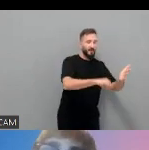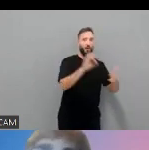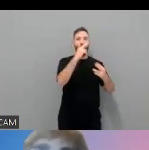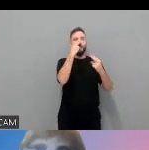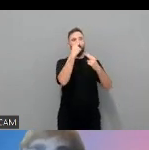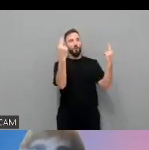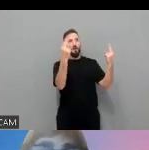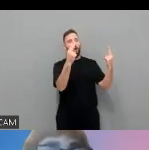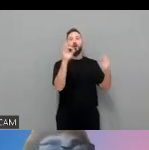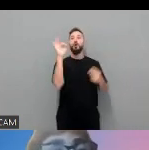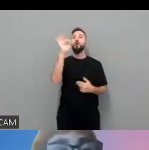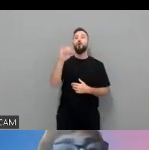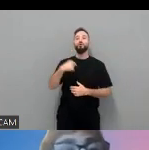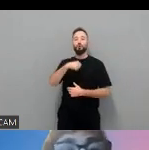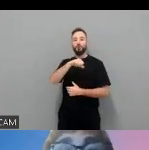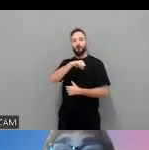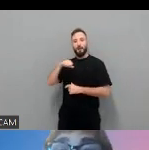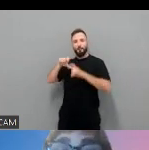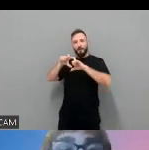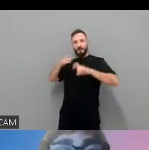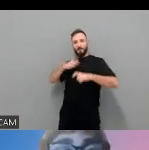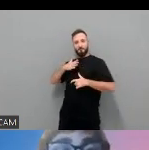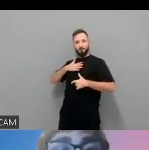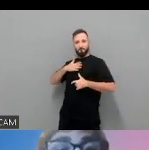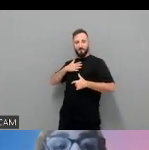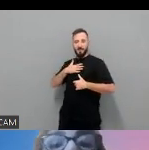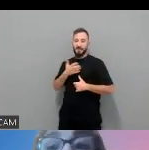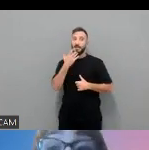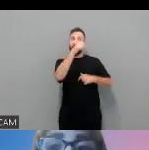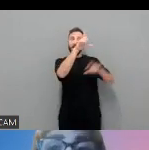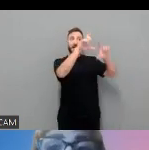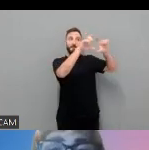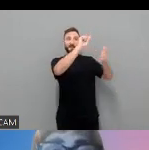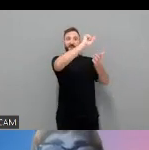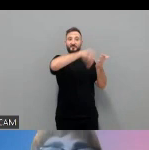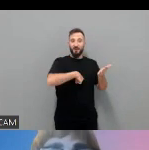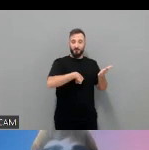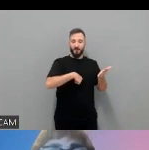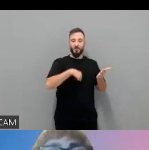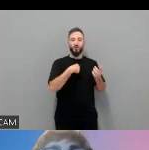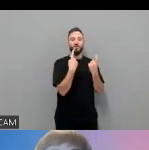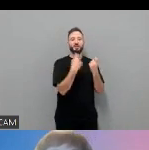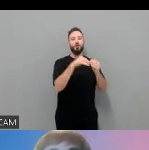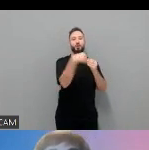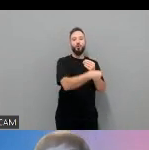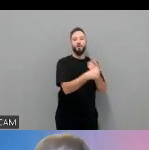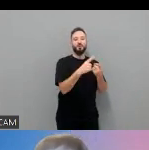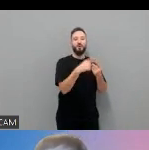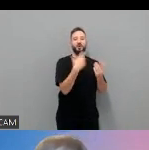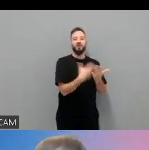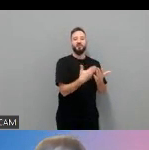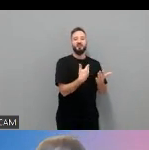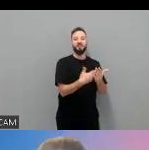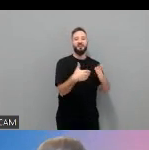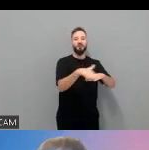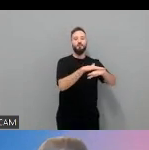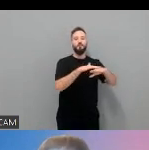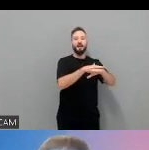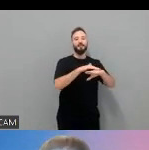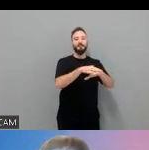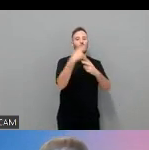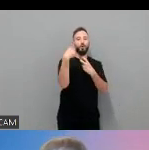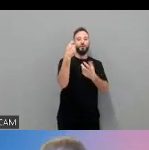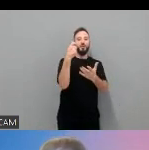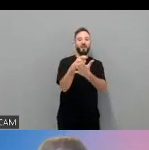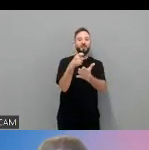o si soy autónomo, ¿vale? Si trabajo para una empresa, voy a necesitar este documento, el certificado de base de cotización